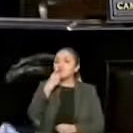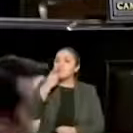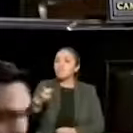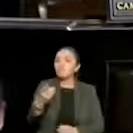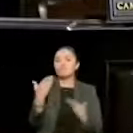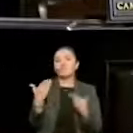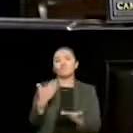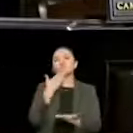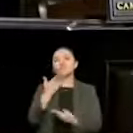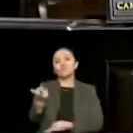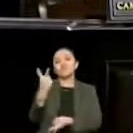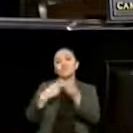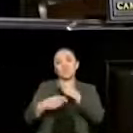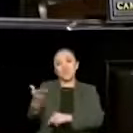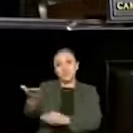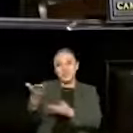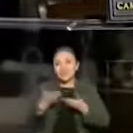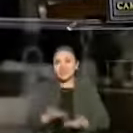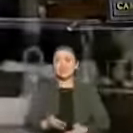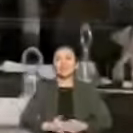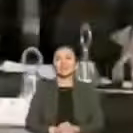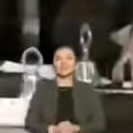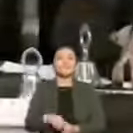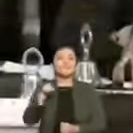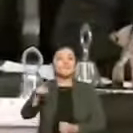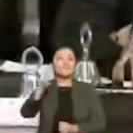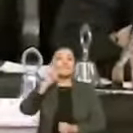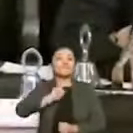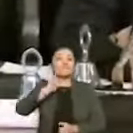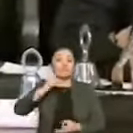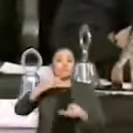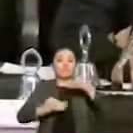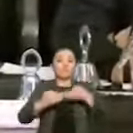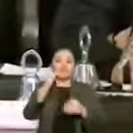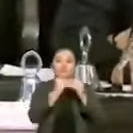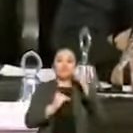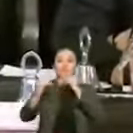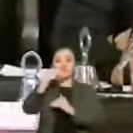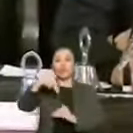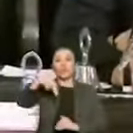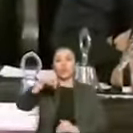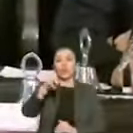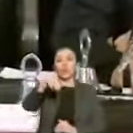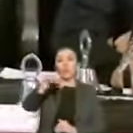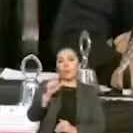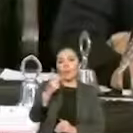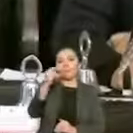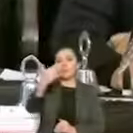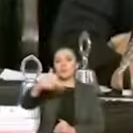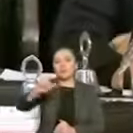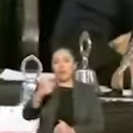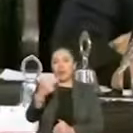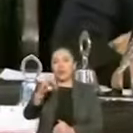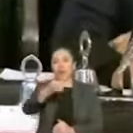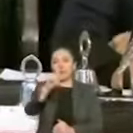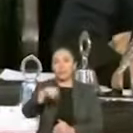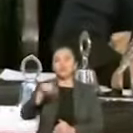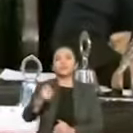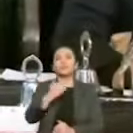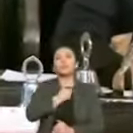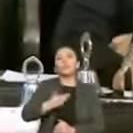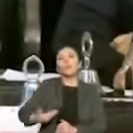la más cordial bienvenida a la ministra Norma Lucía piña Hernández